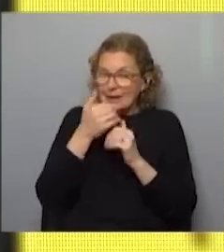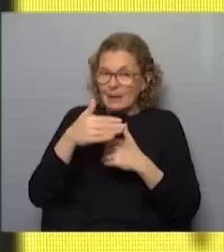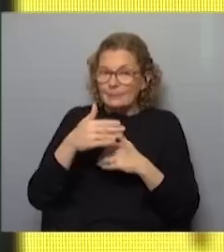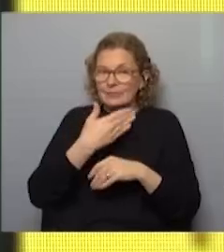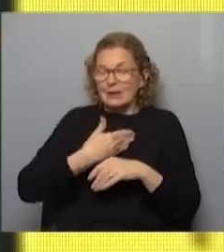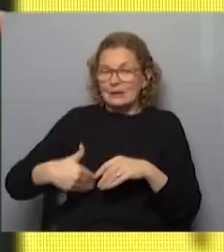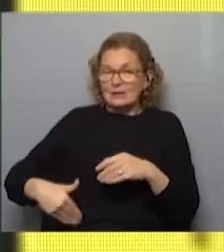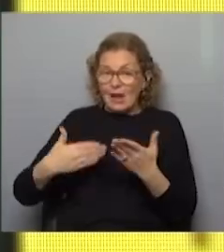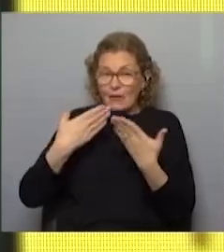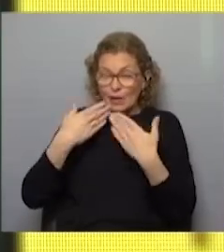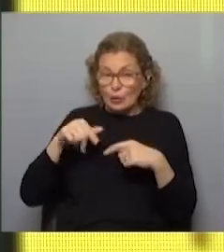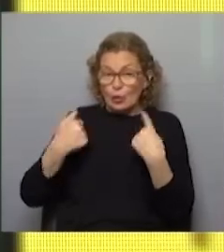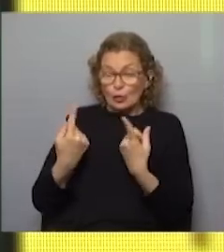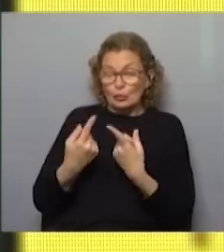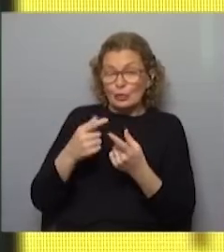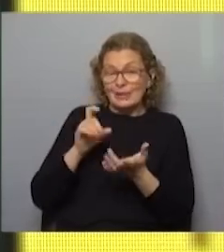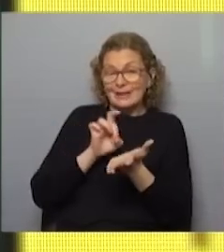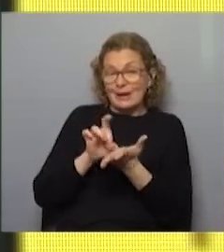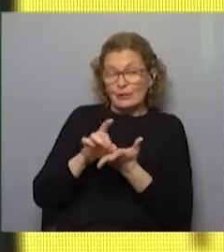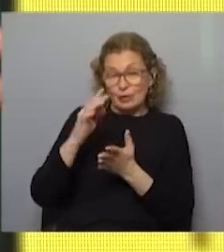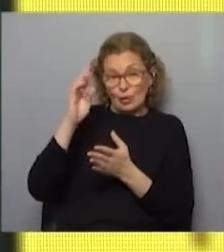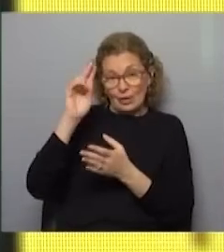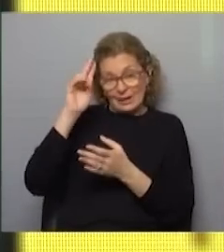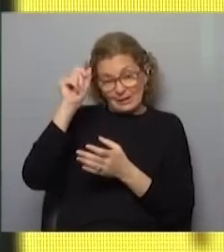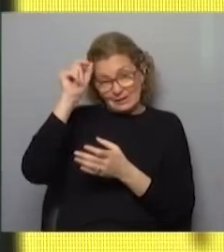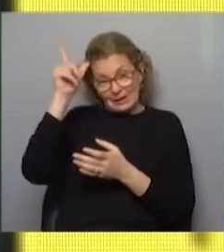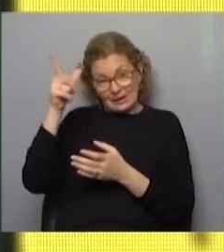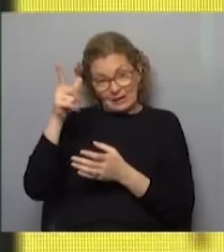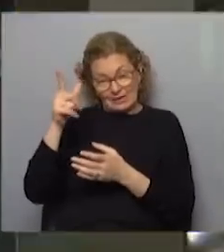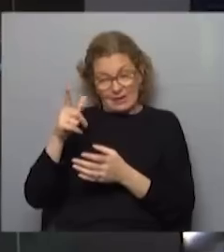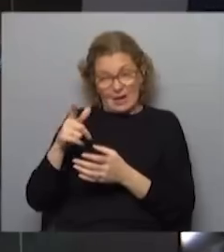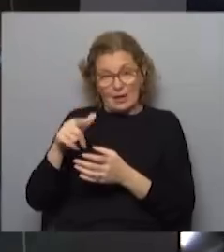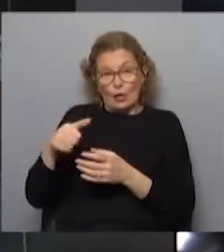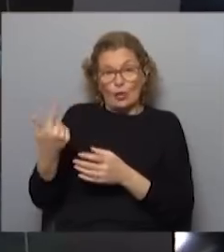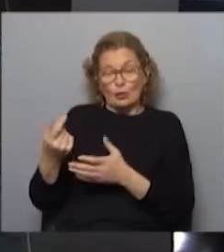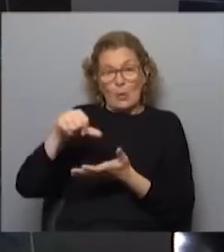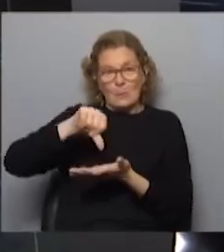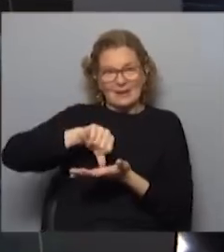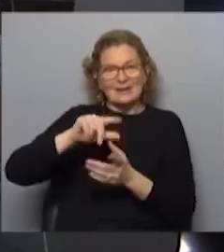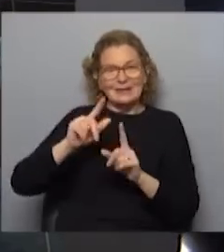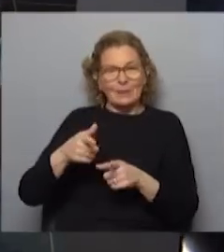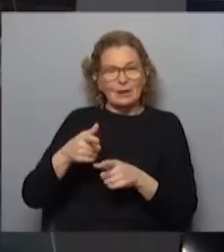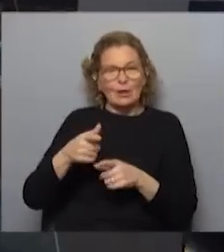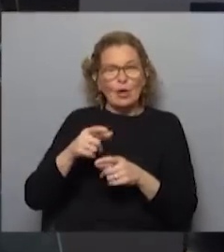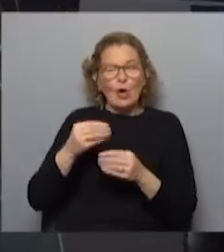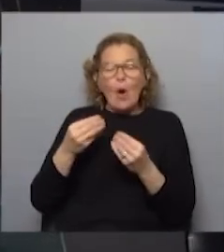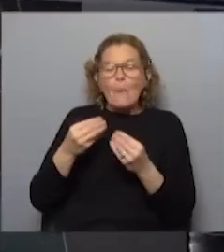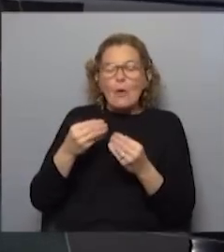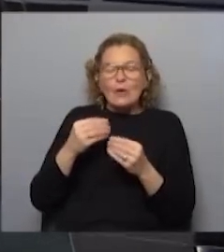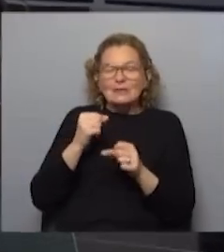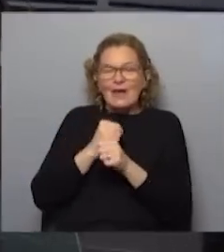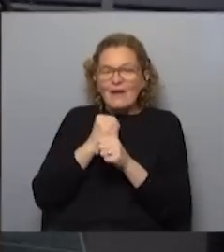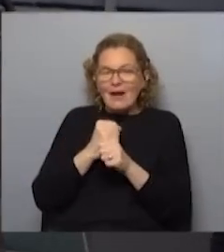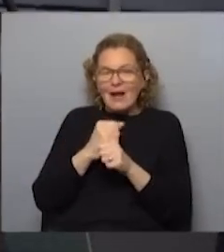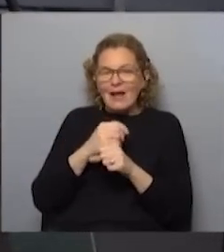en diálogo con otros servicios de inteligencia de la región y actividades diplomáticas Bueno estamos mostrando el accionar sigiloso en